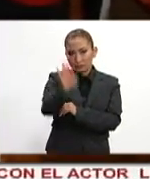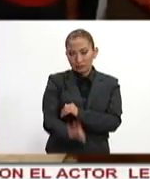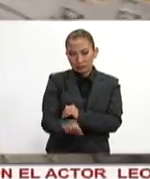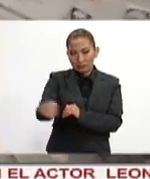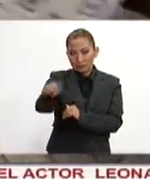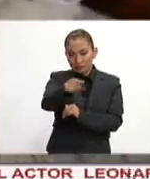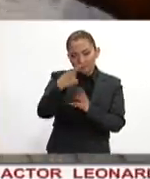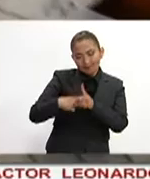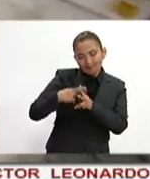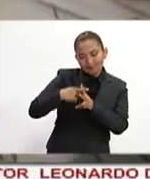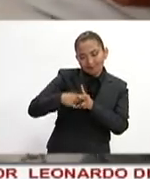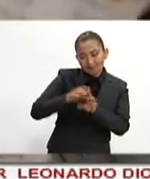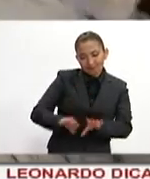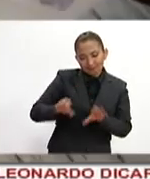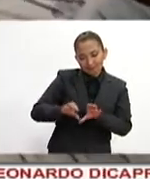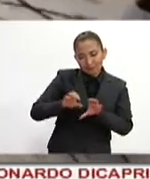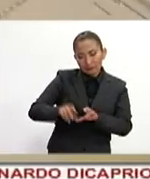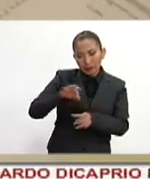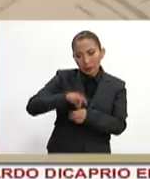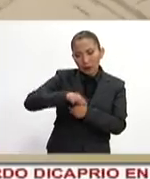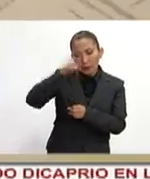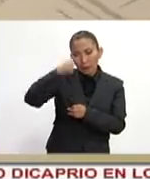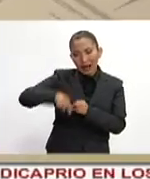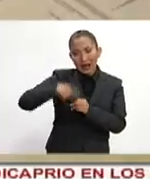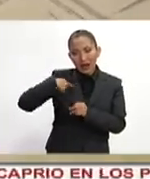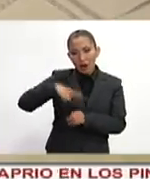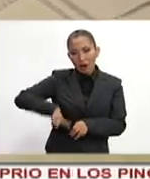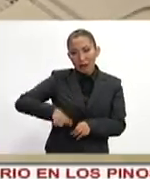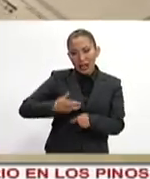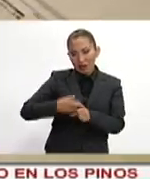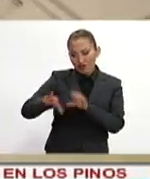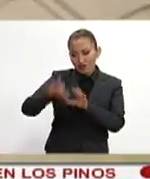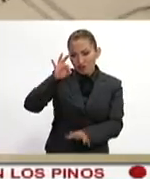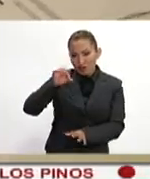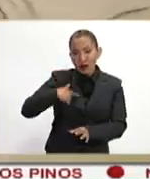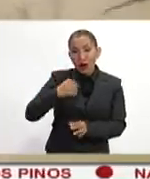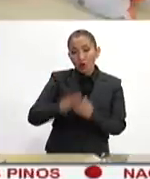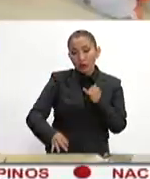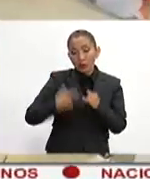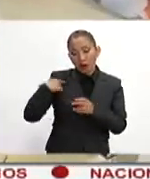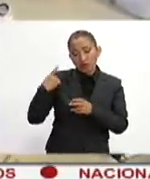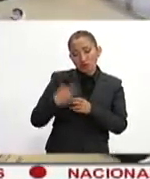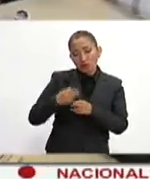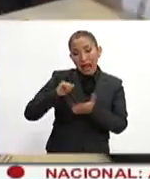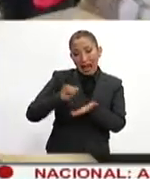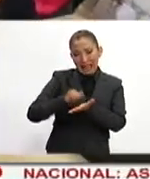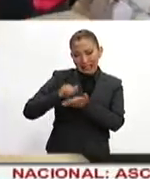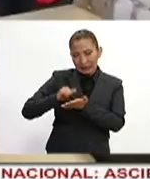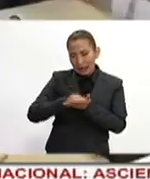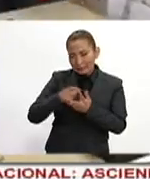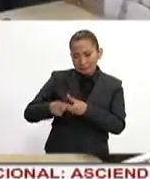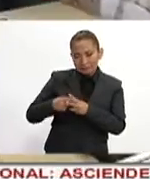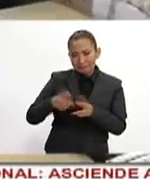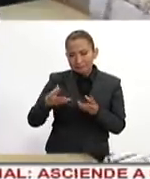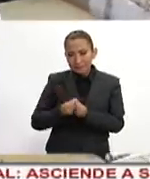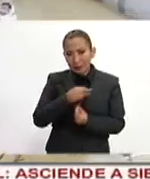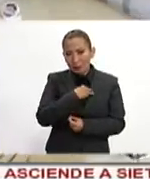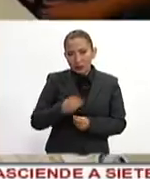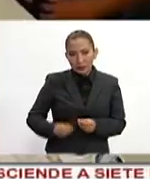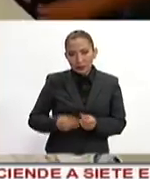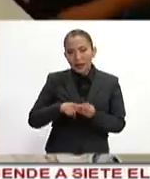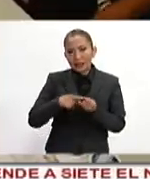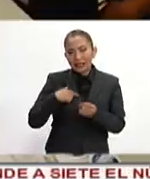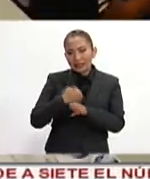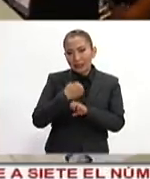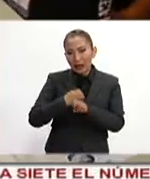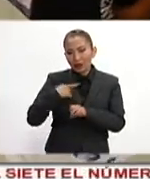62.52% en el cómputo de votos para la elección de gobernador. Detalló que al último corte las actas computadas distritales y municipales suman un